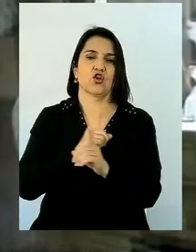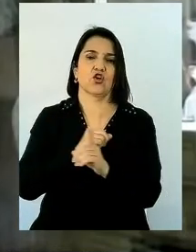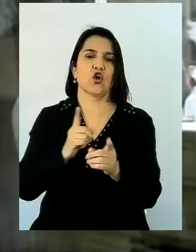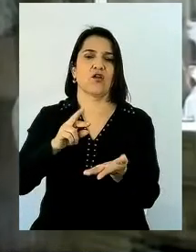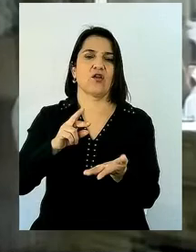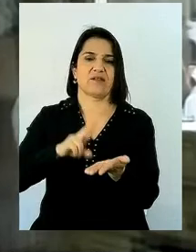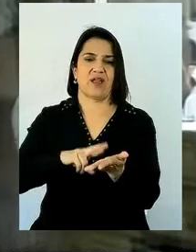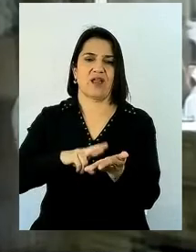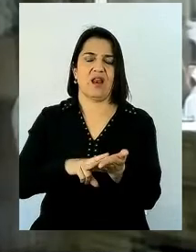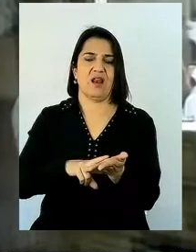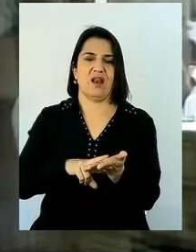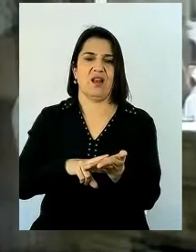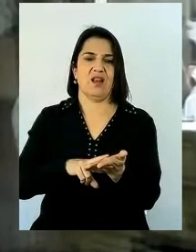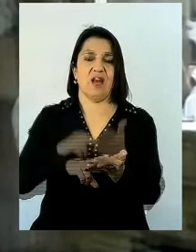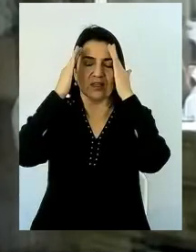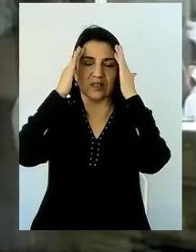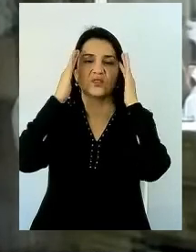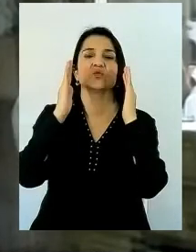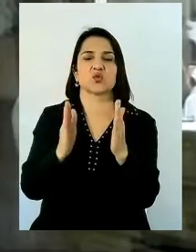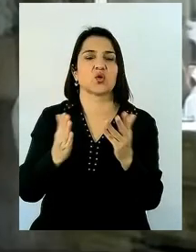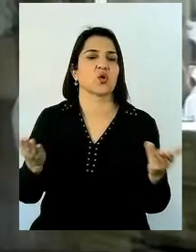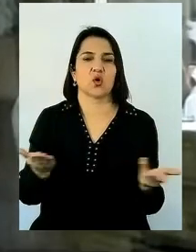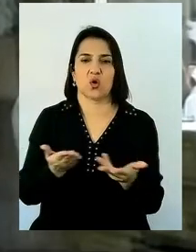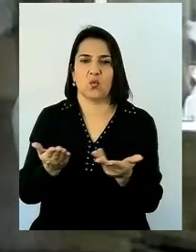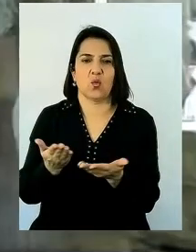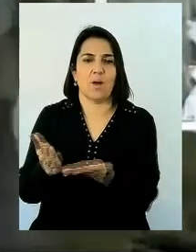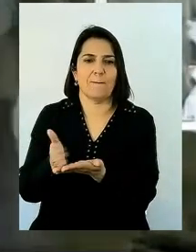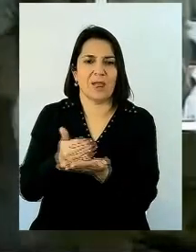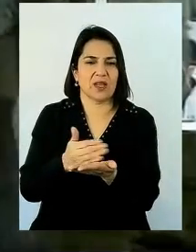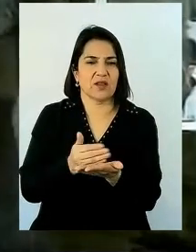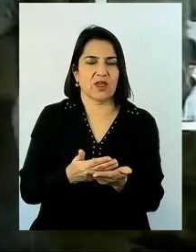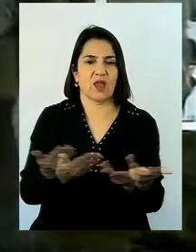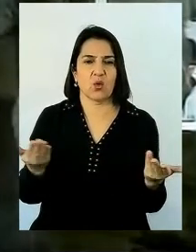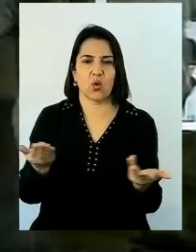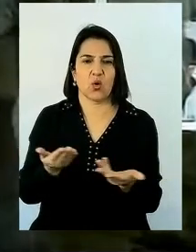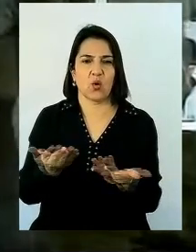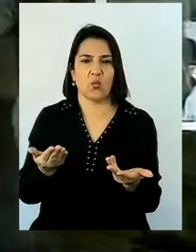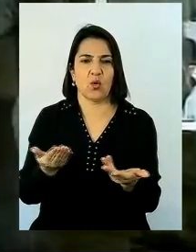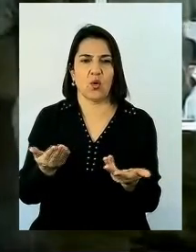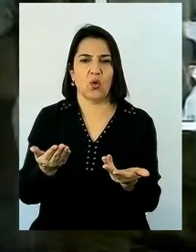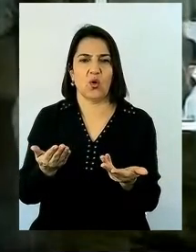atención a cómo estamos planificando y cómo estamos desarrollando